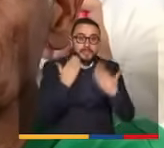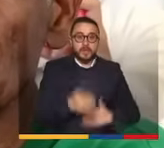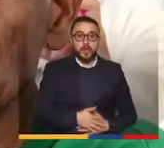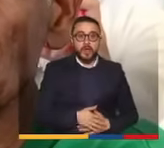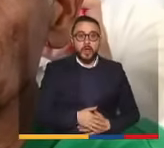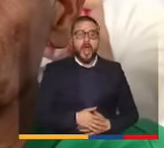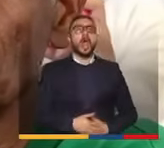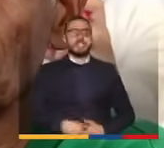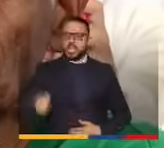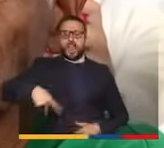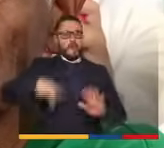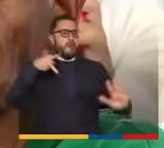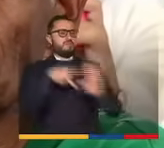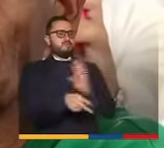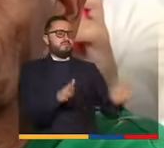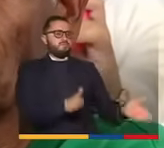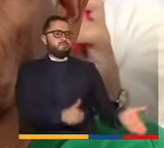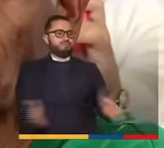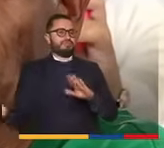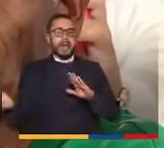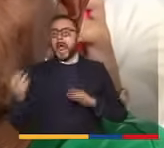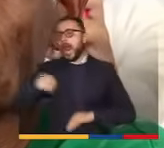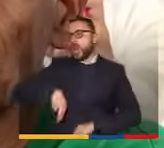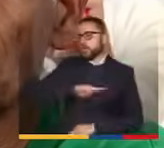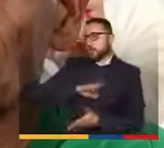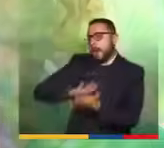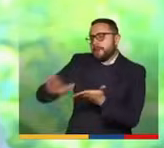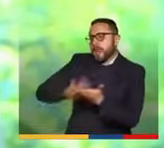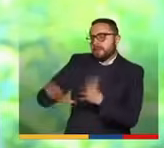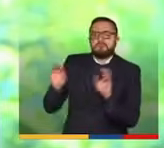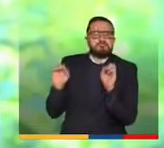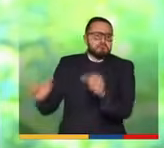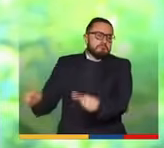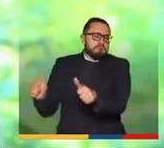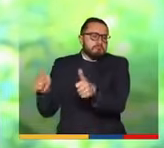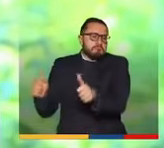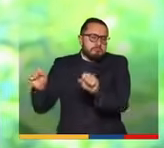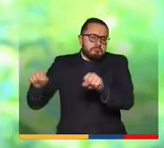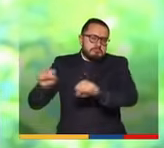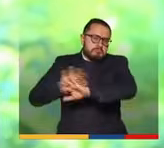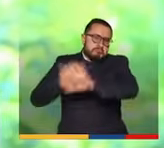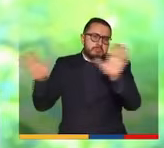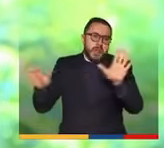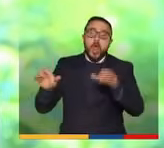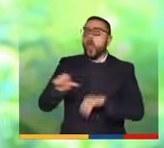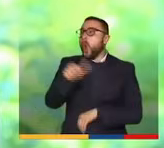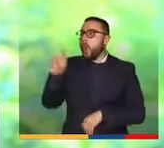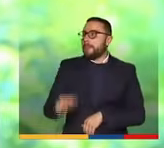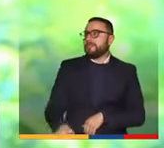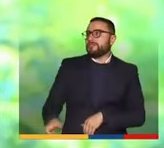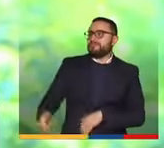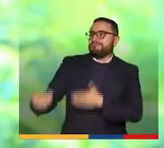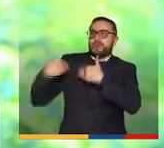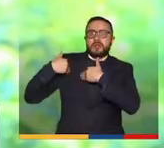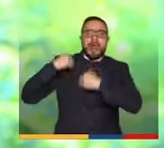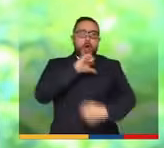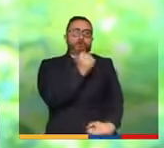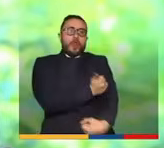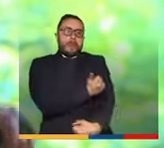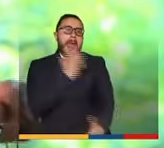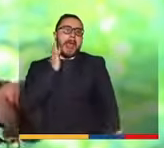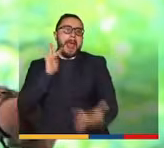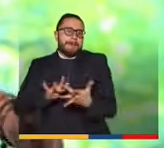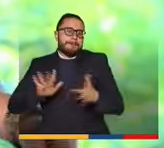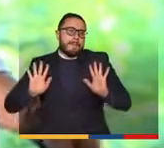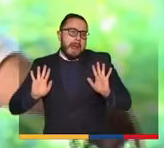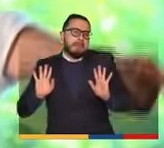los podemos perdonar, claro que sí, y alguien más tiene más autoridad que yo para ello.